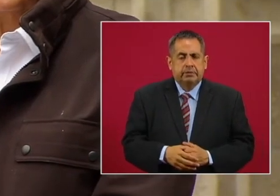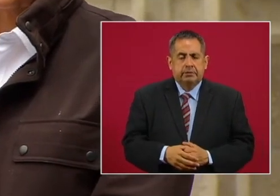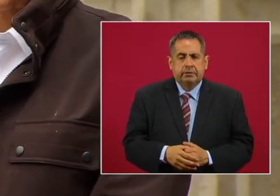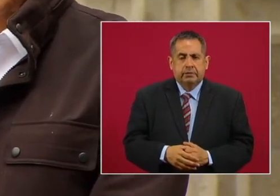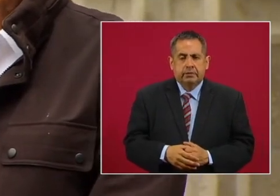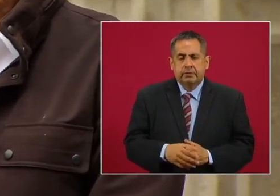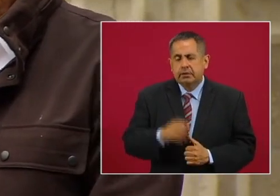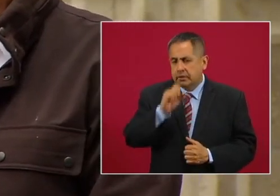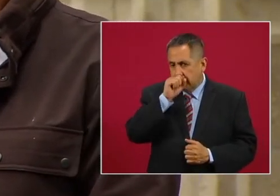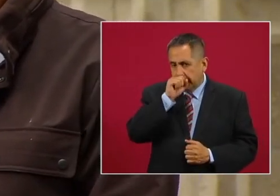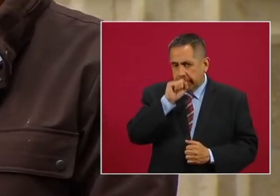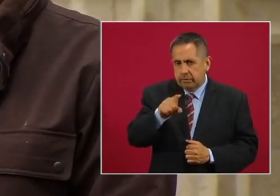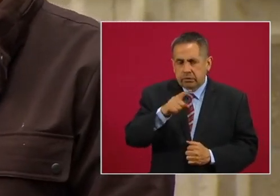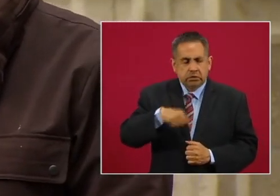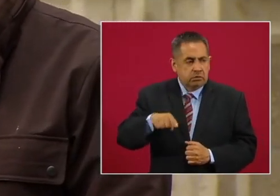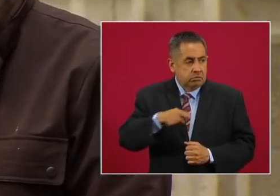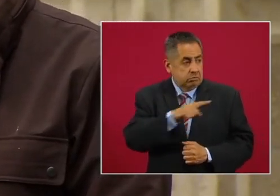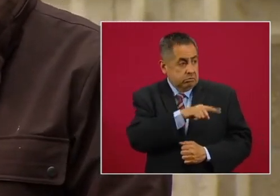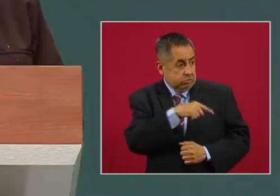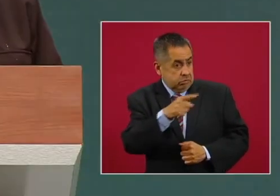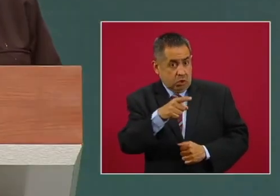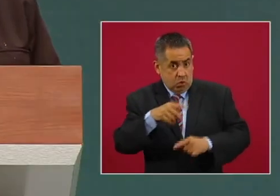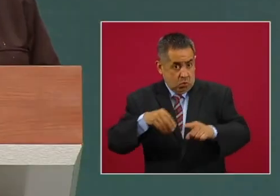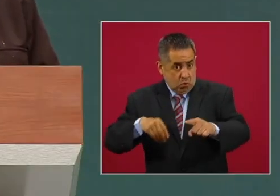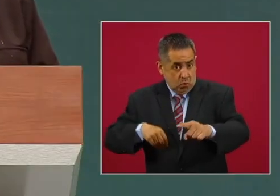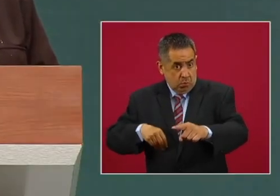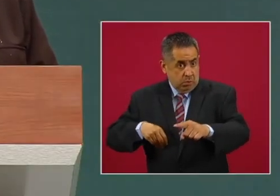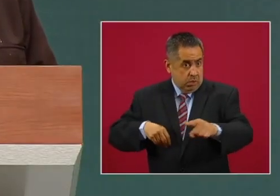al mismo tiempo que se castigue